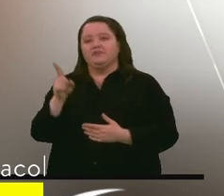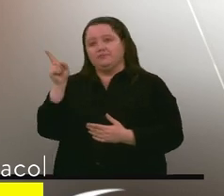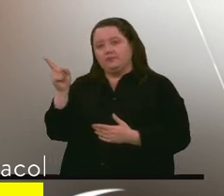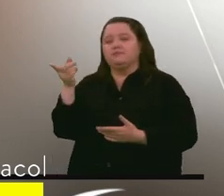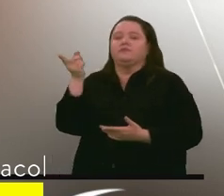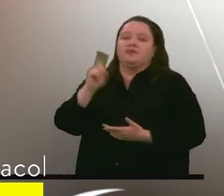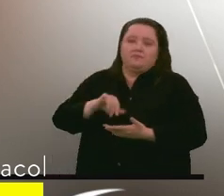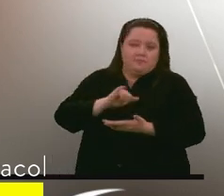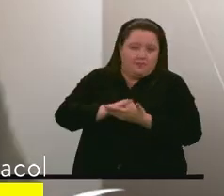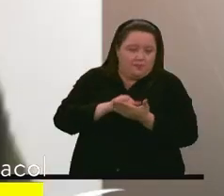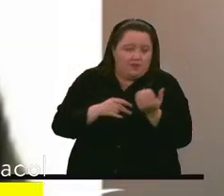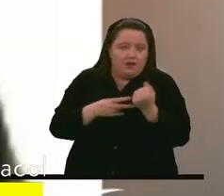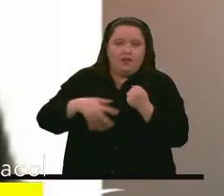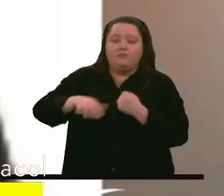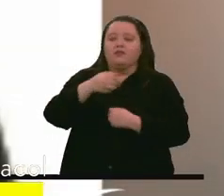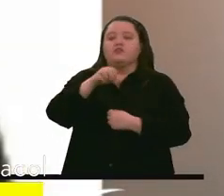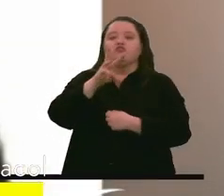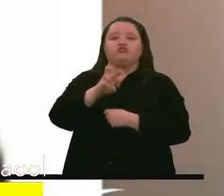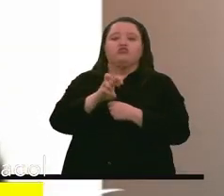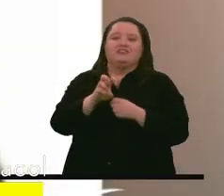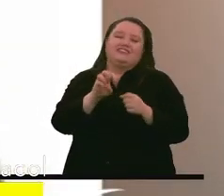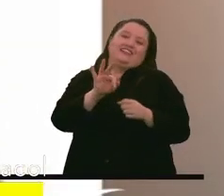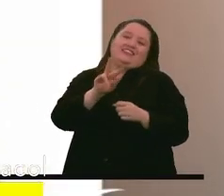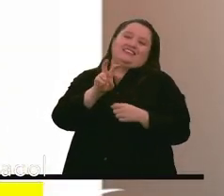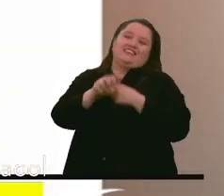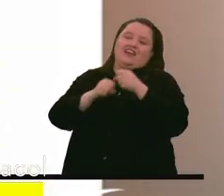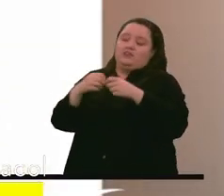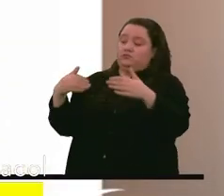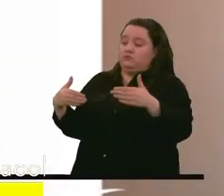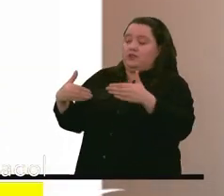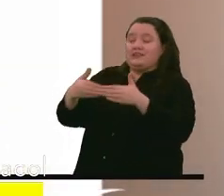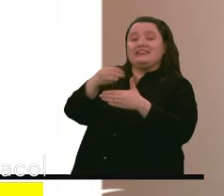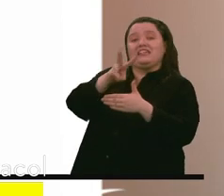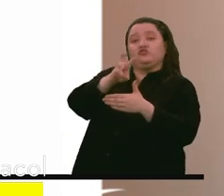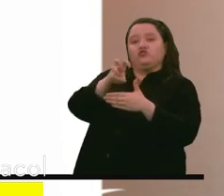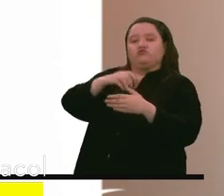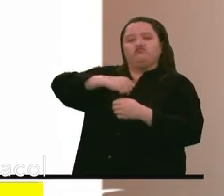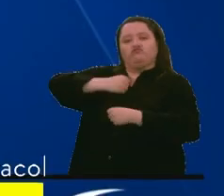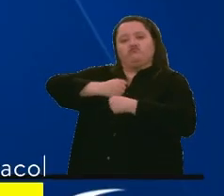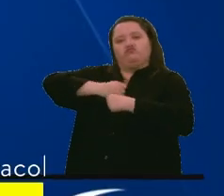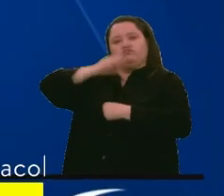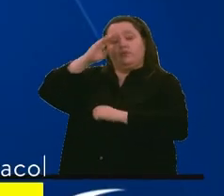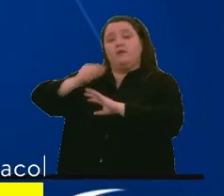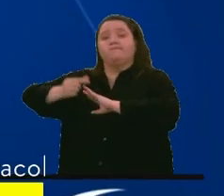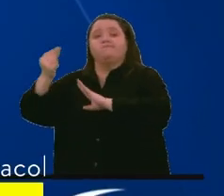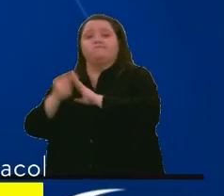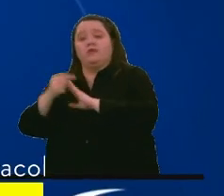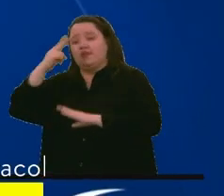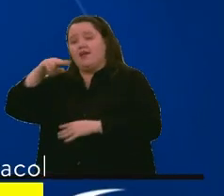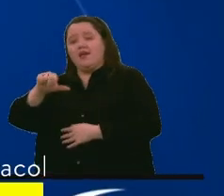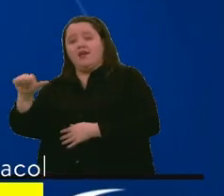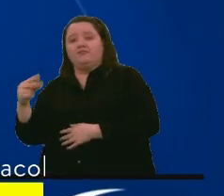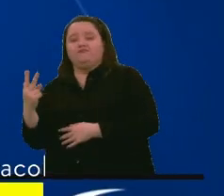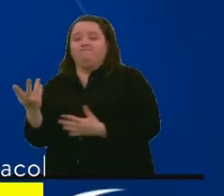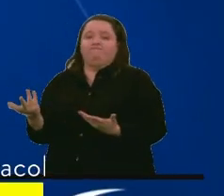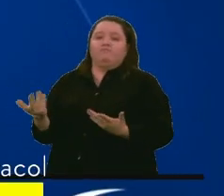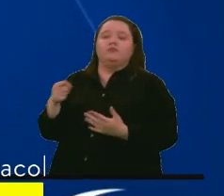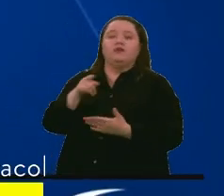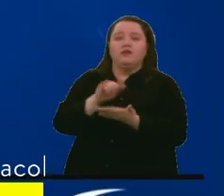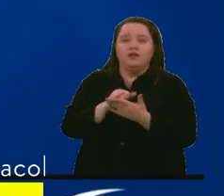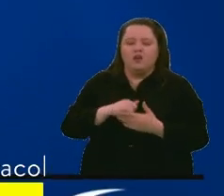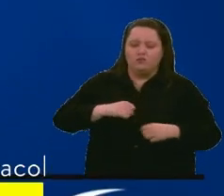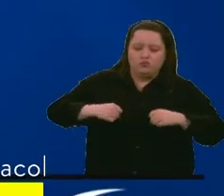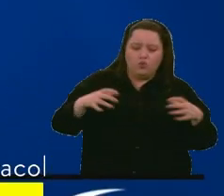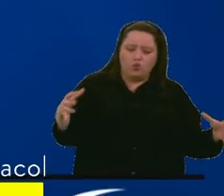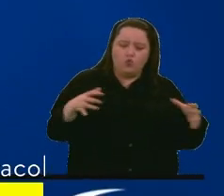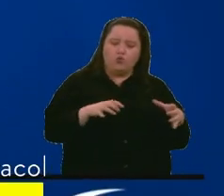también de Neiva. Había cumplido 18 de sus 37 años en la Policía Nacional. Era casado y dejó a 2 hijas. Se desempeñaba como comandante